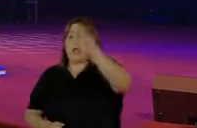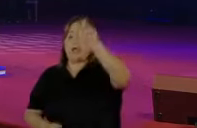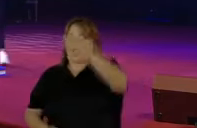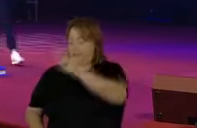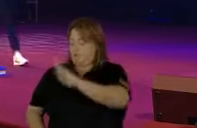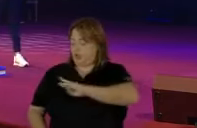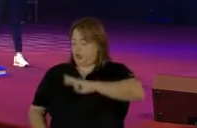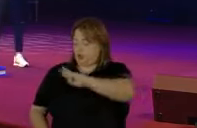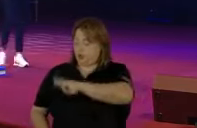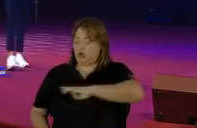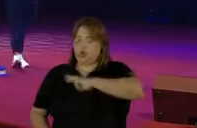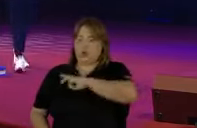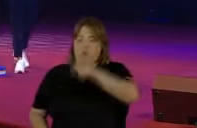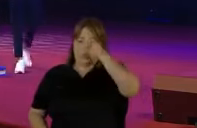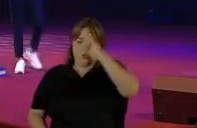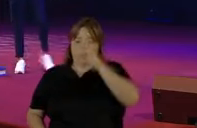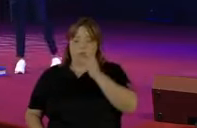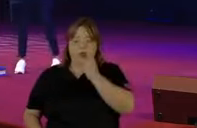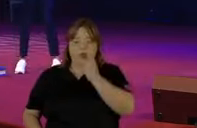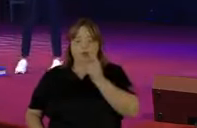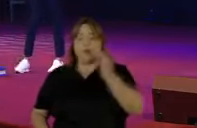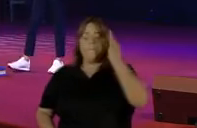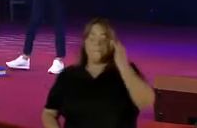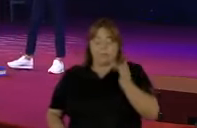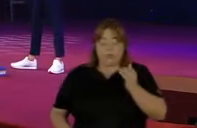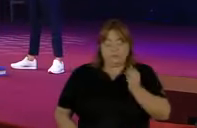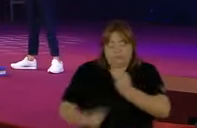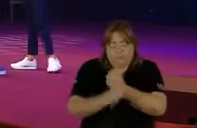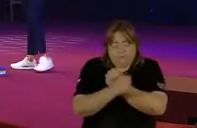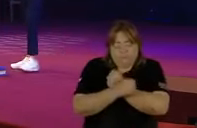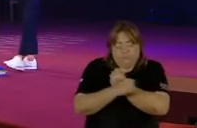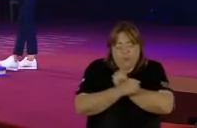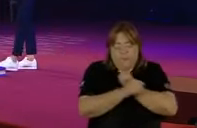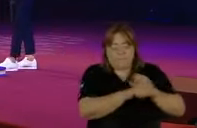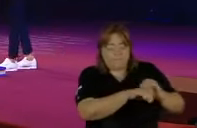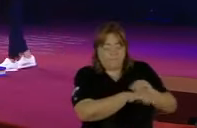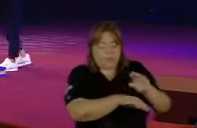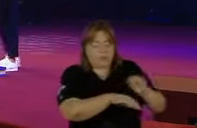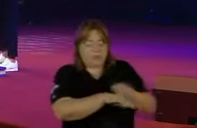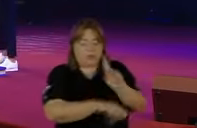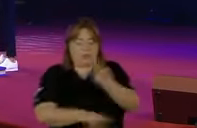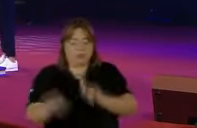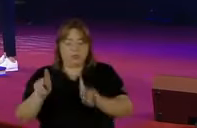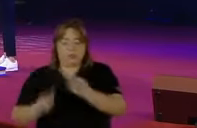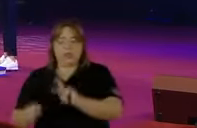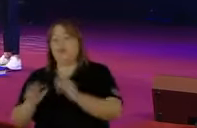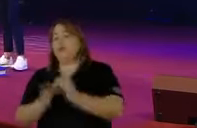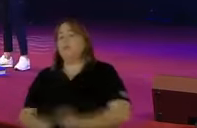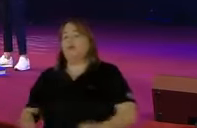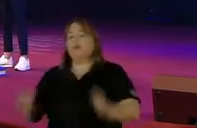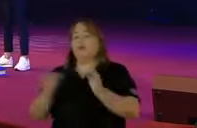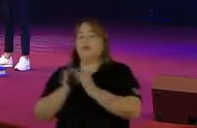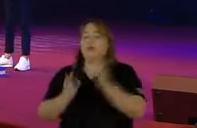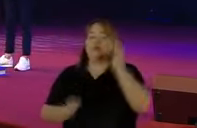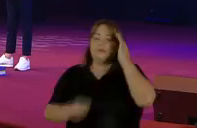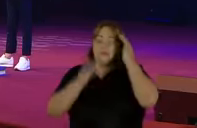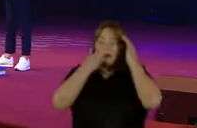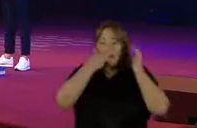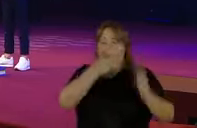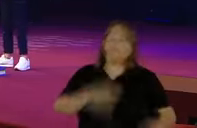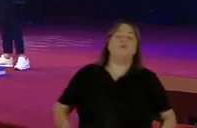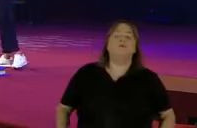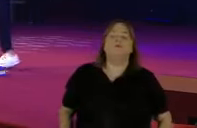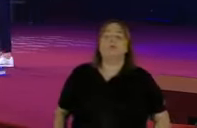Tenemos que seguir teniendo pasión para ministrar a la alma. Amén. Así que es bien importante que sepan, iglesia, ¿verdad? Mientras puedan y